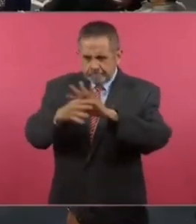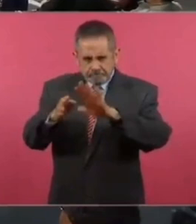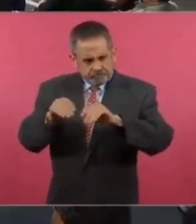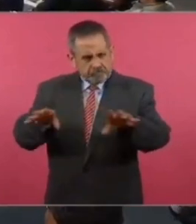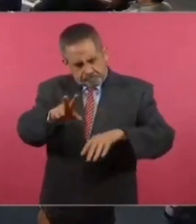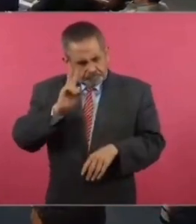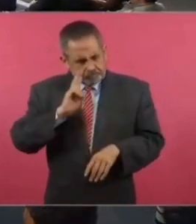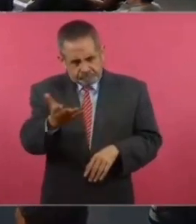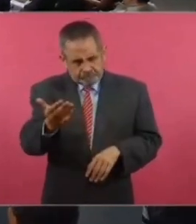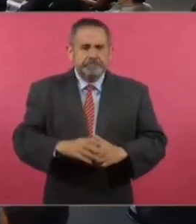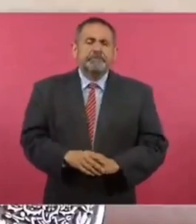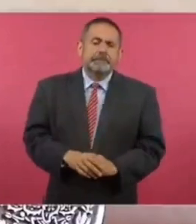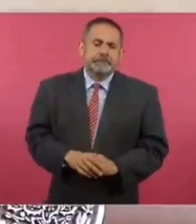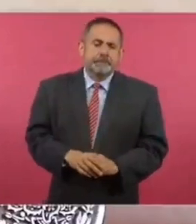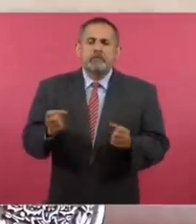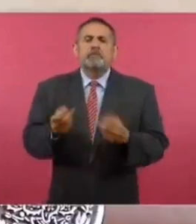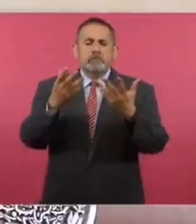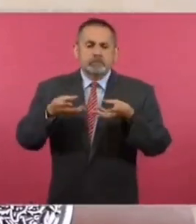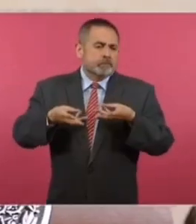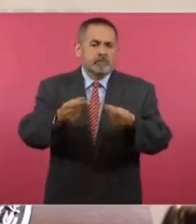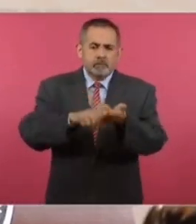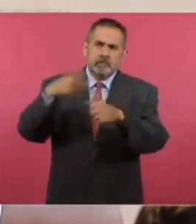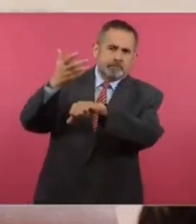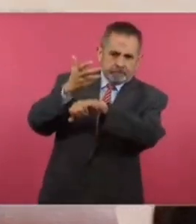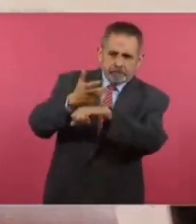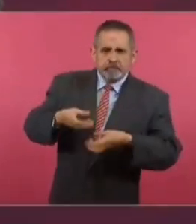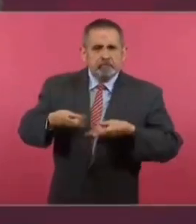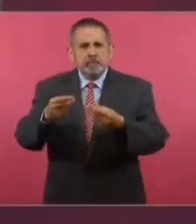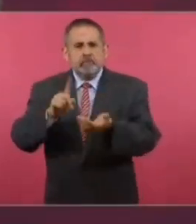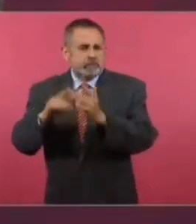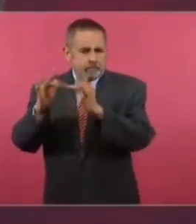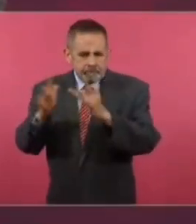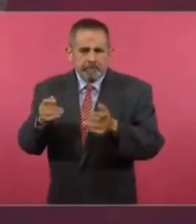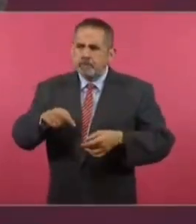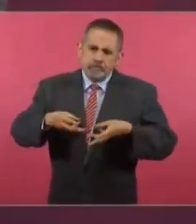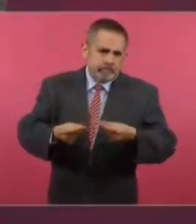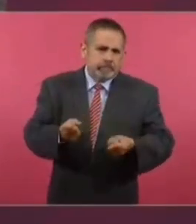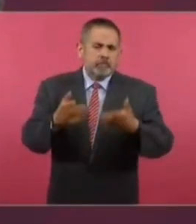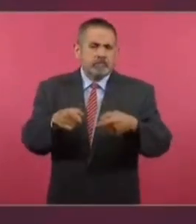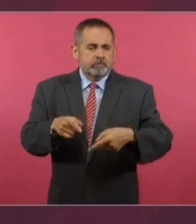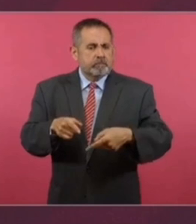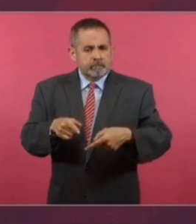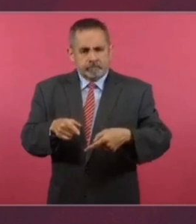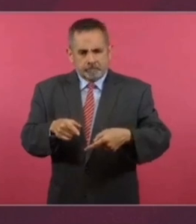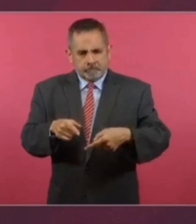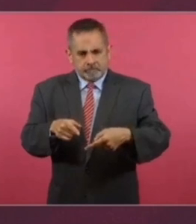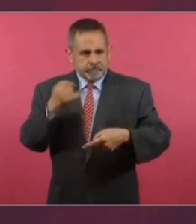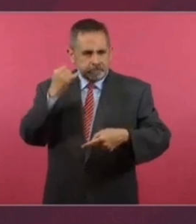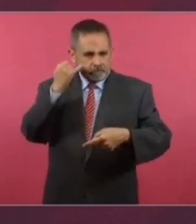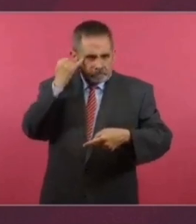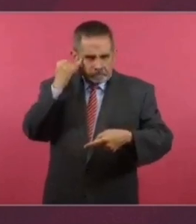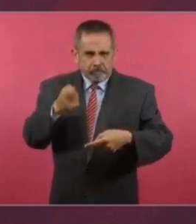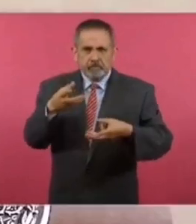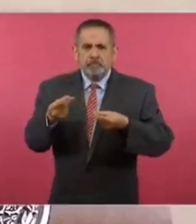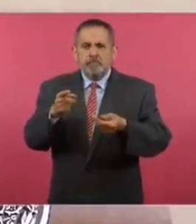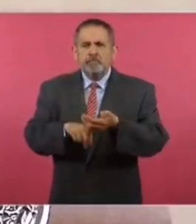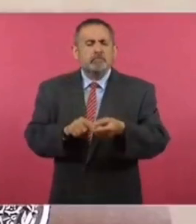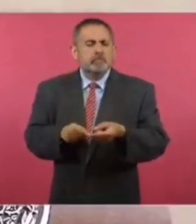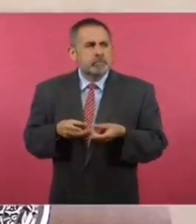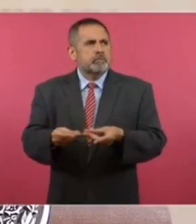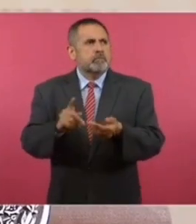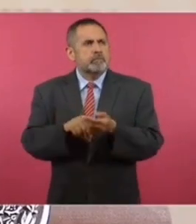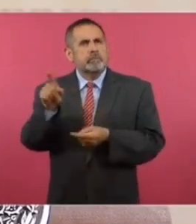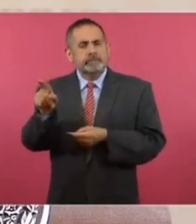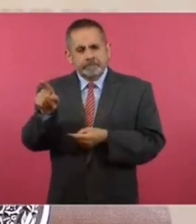a la gente o sea cuánto se gastan en Estados Unidos cuánto se gasta en Francia cuánto se gasta en Japón cuánto se gasta